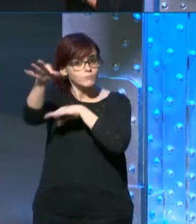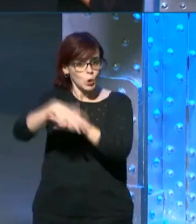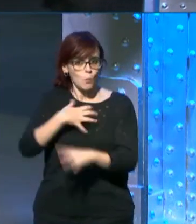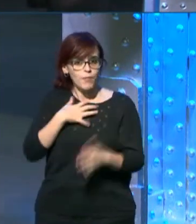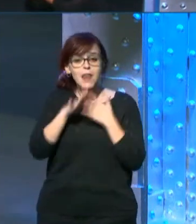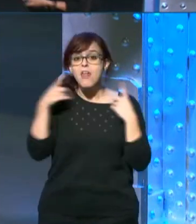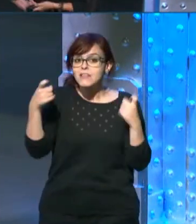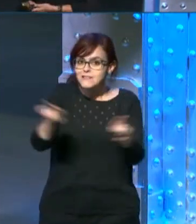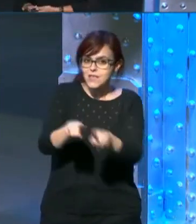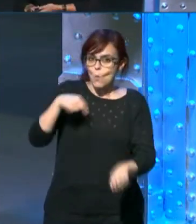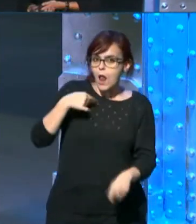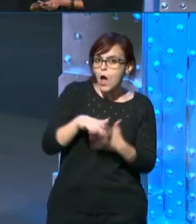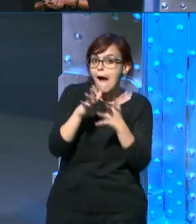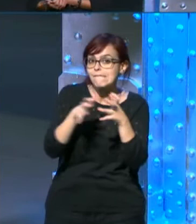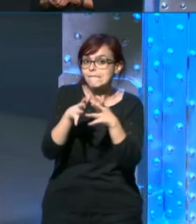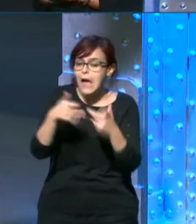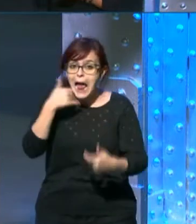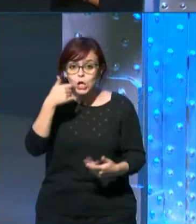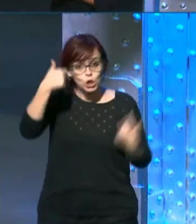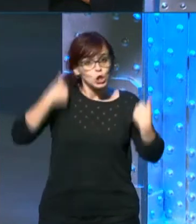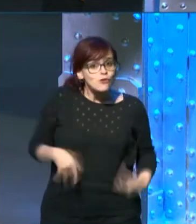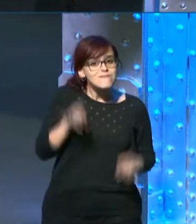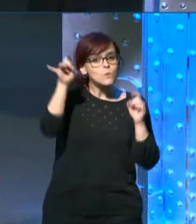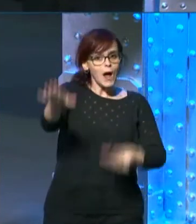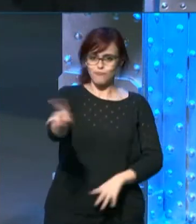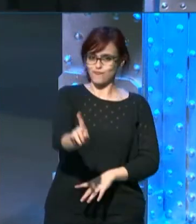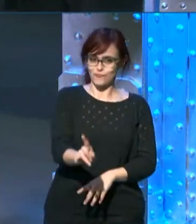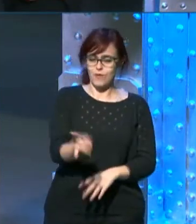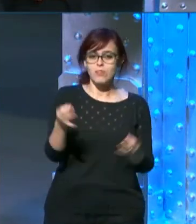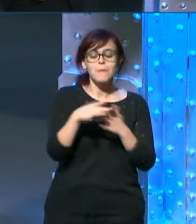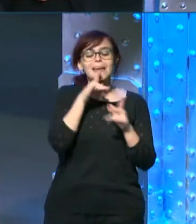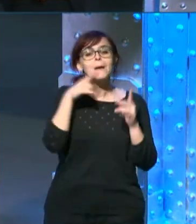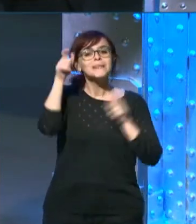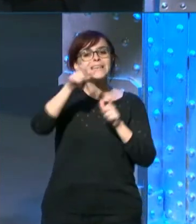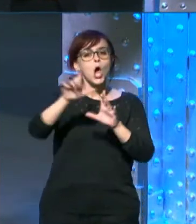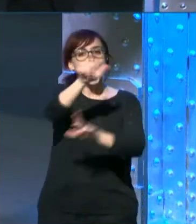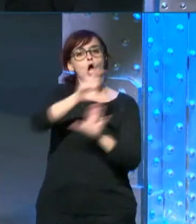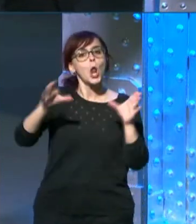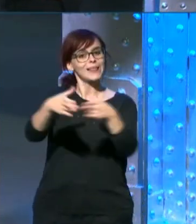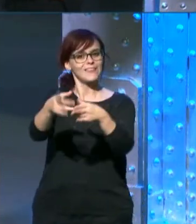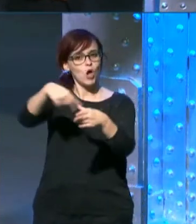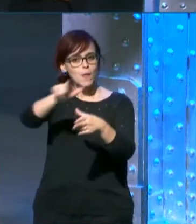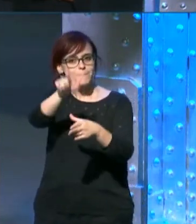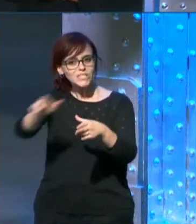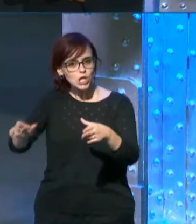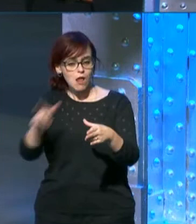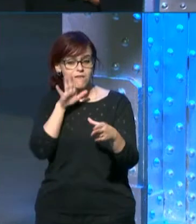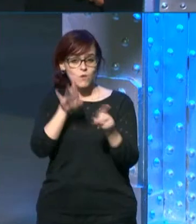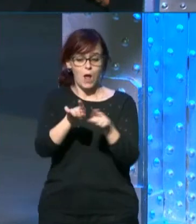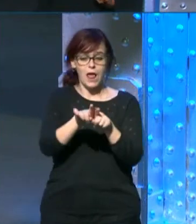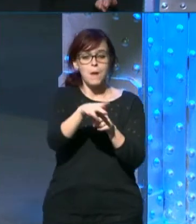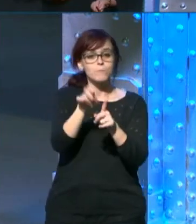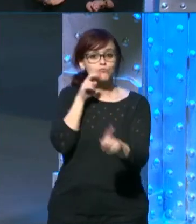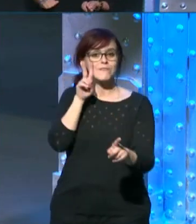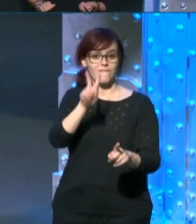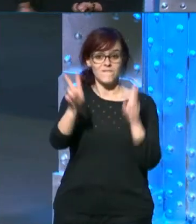tiene las mismas expectativas con las cosas. Entonces, se trabaja con lo que se llama colectivos de personas. Cuando estuvimos trabajando en la visión,